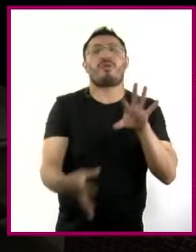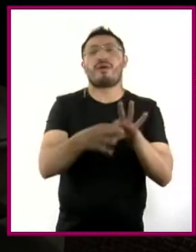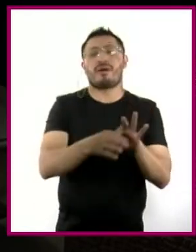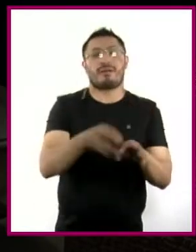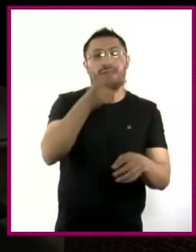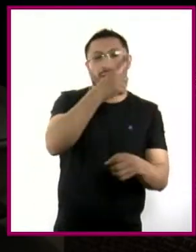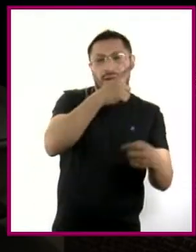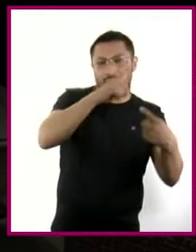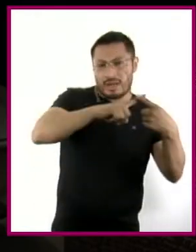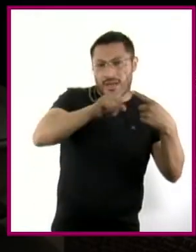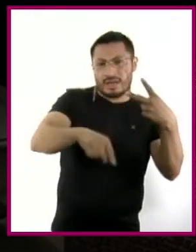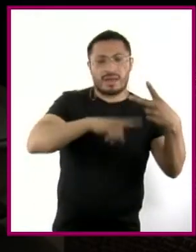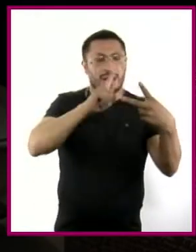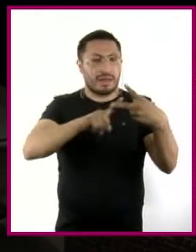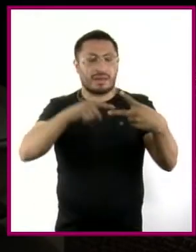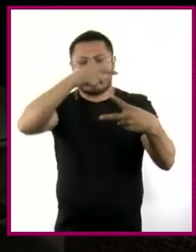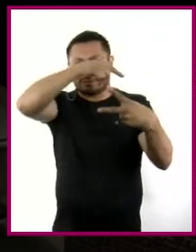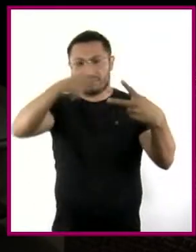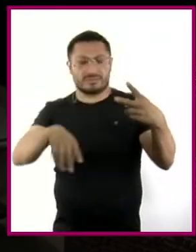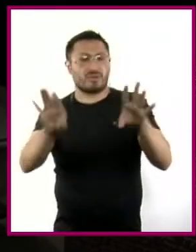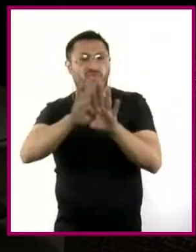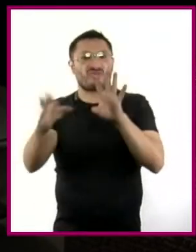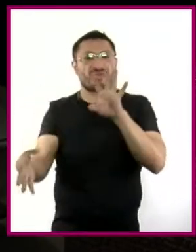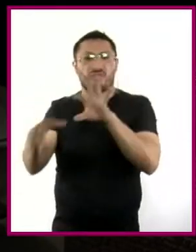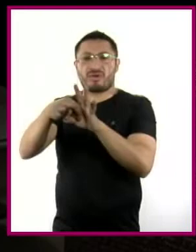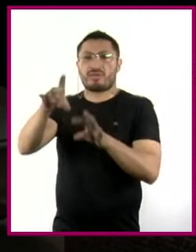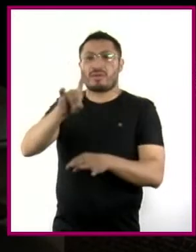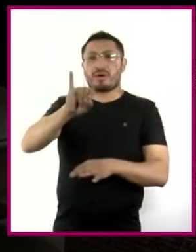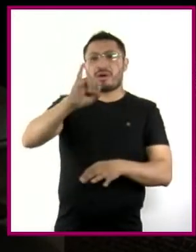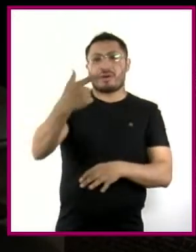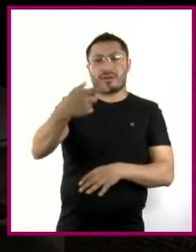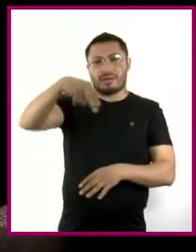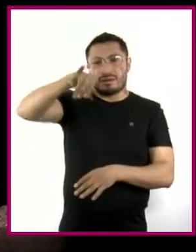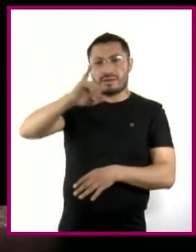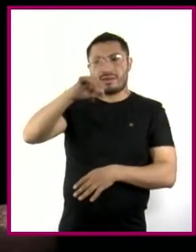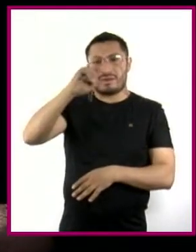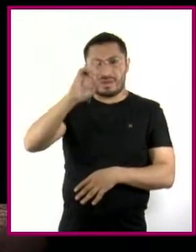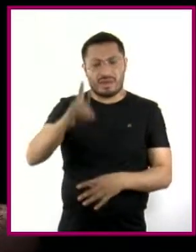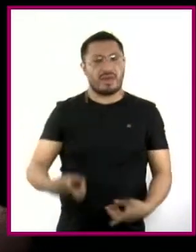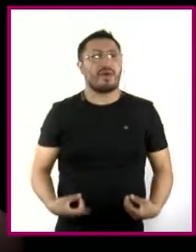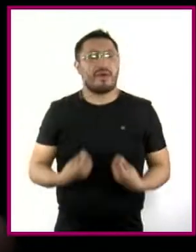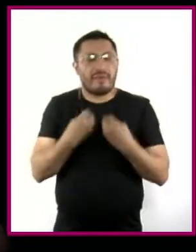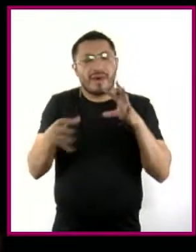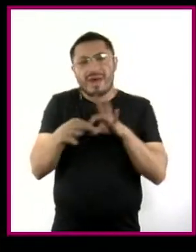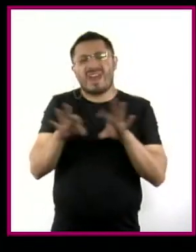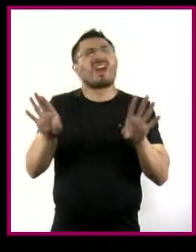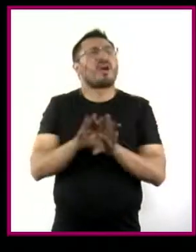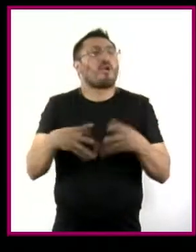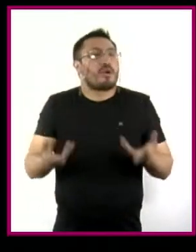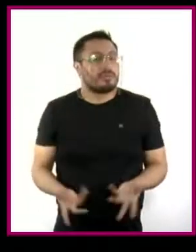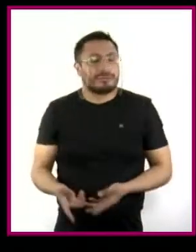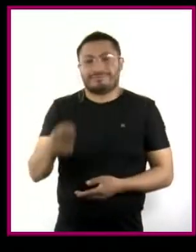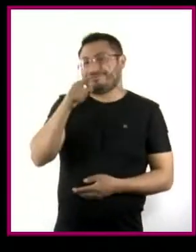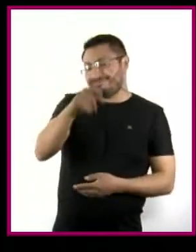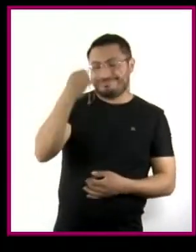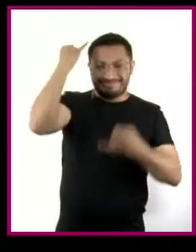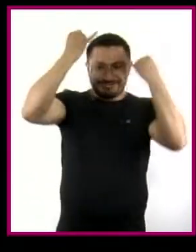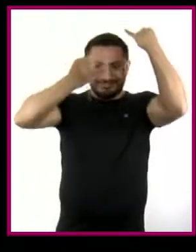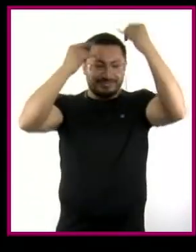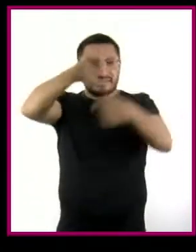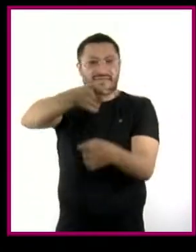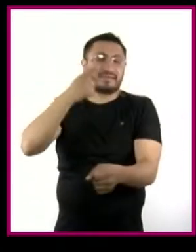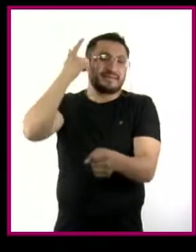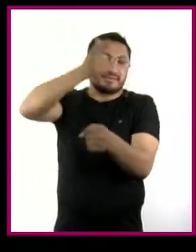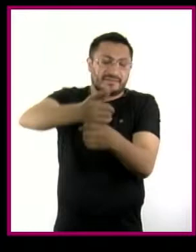dos meditaciones de Descartes con la dignidad de la vida? Bueno, pues imagínate que descubrieras